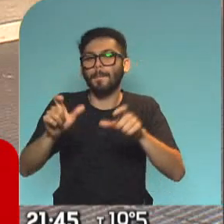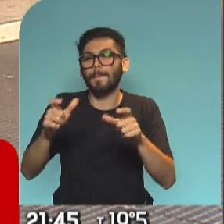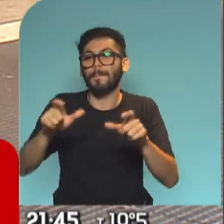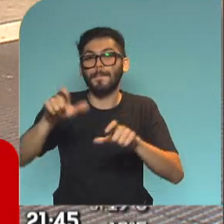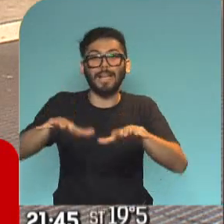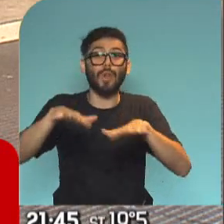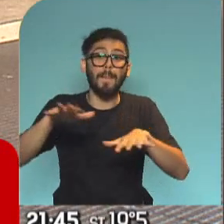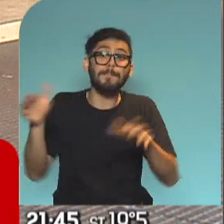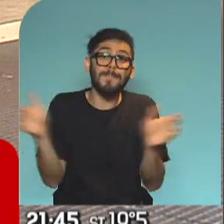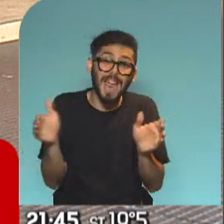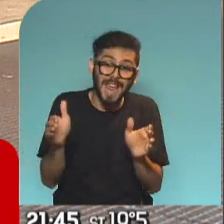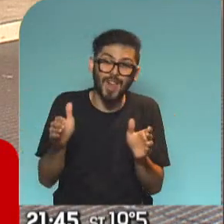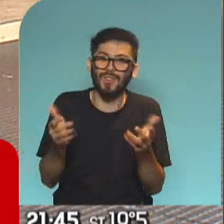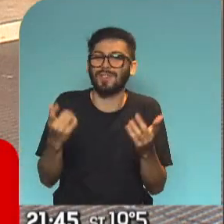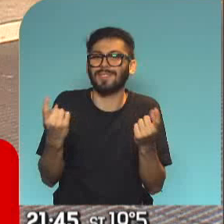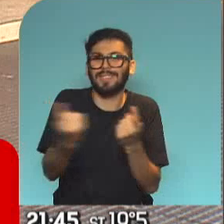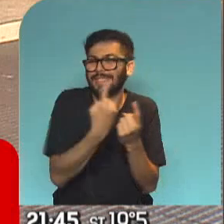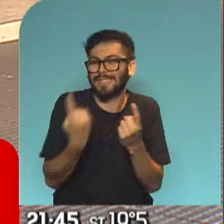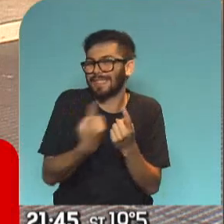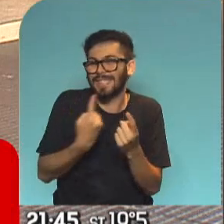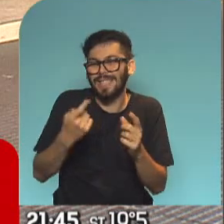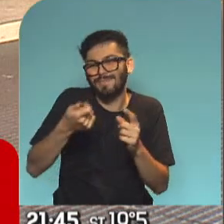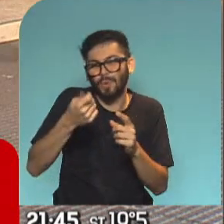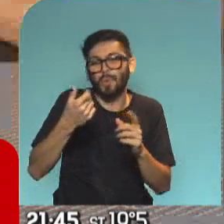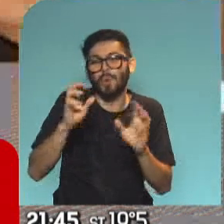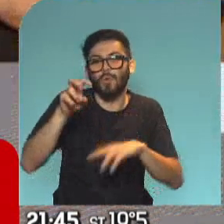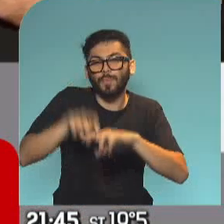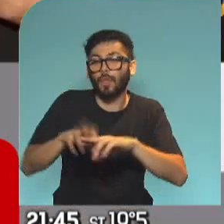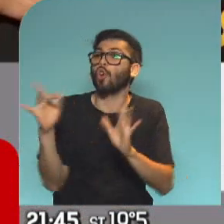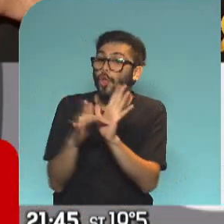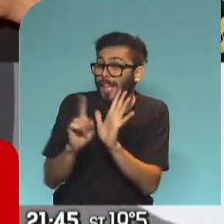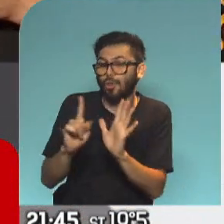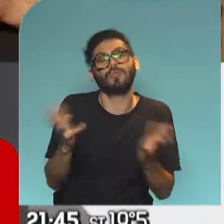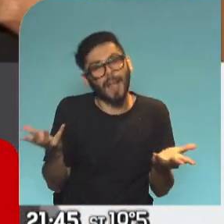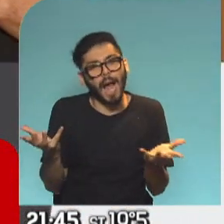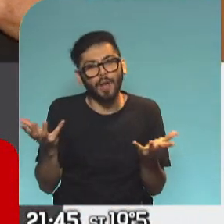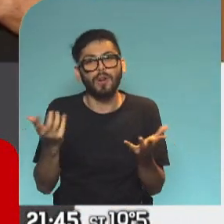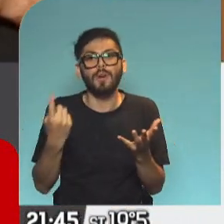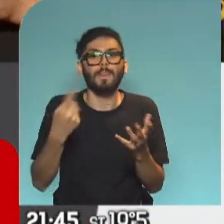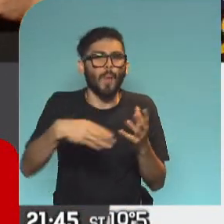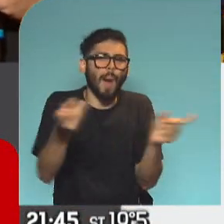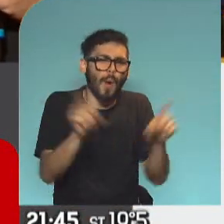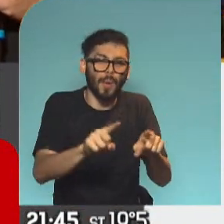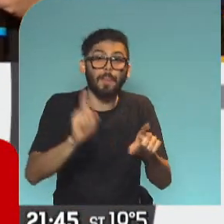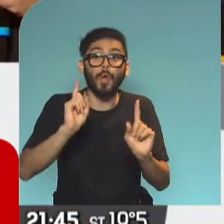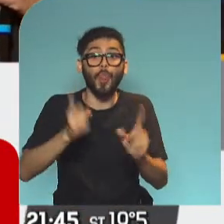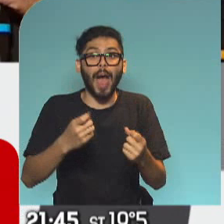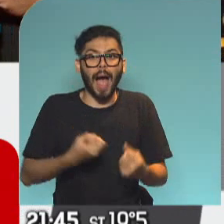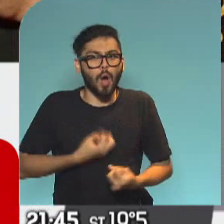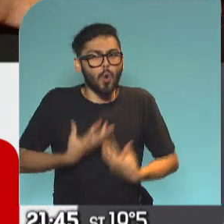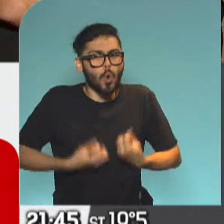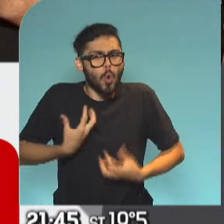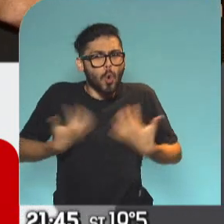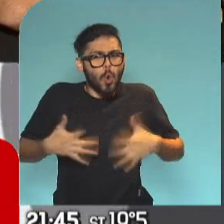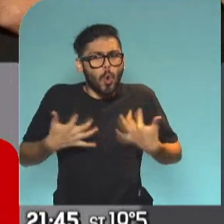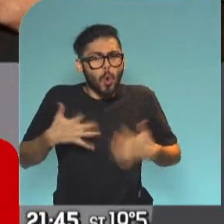público, sin circulación seguramente, pero seguramente presencial. Y sin contacto. Seguro, pero digamos, esa adrenalina de lo que vos hablás la